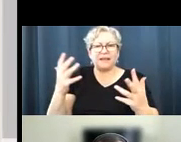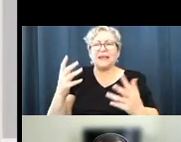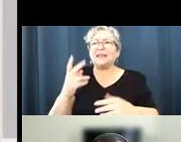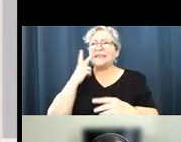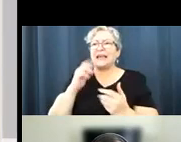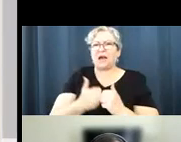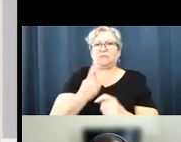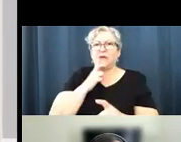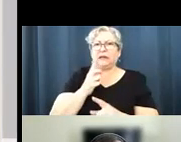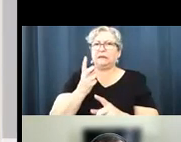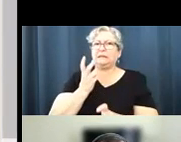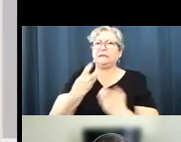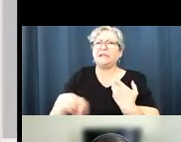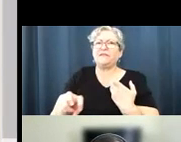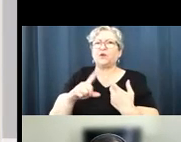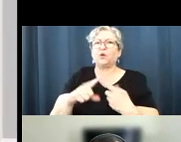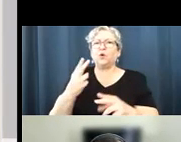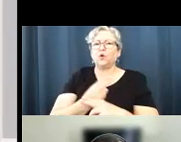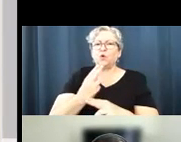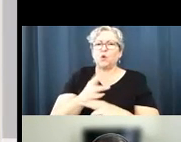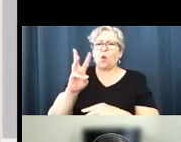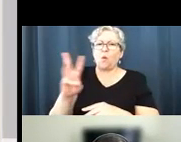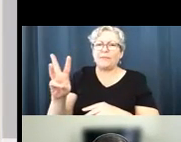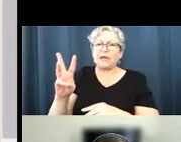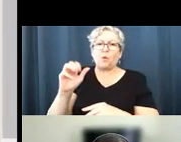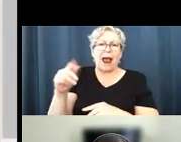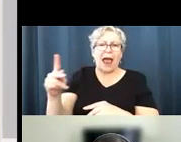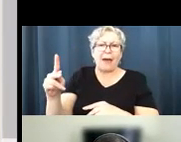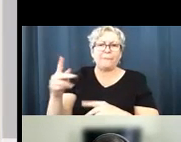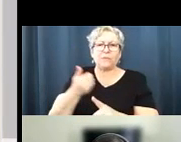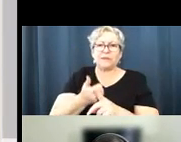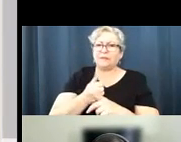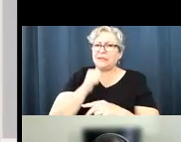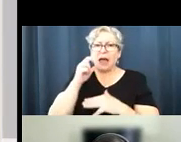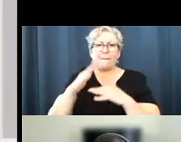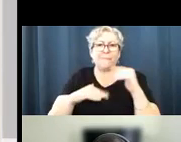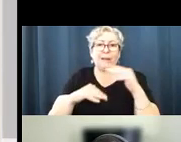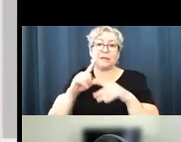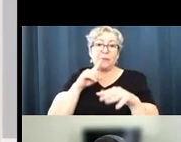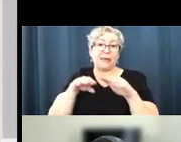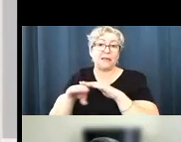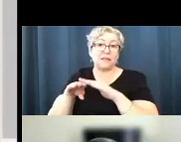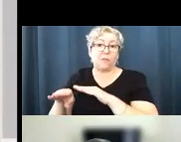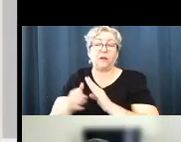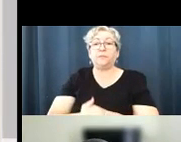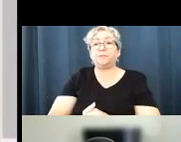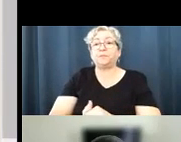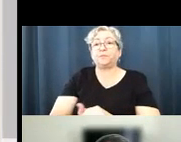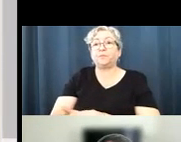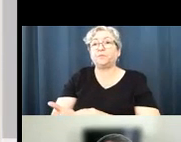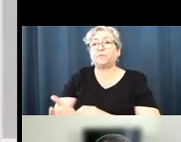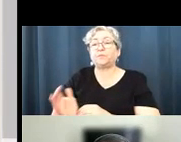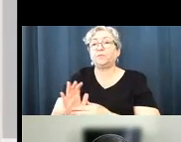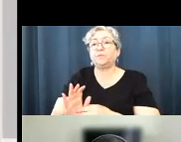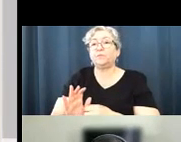pueden entender de lo que le están hablando y pueden ver cuán difícil es usar un website o una aplicación que no está construida para ser